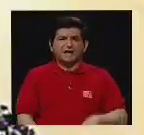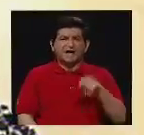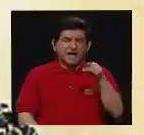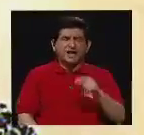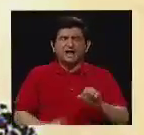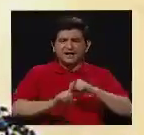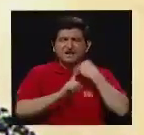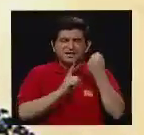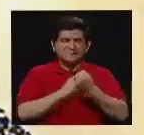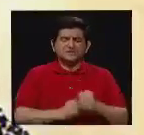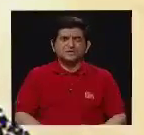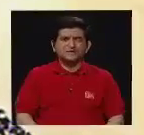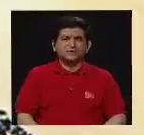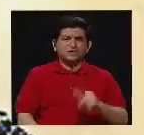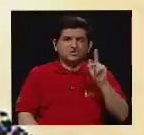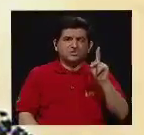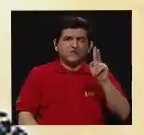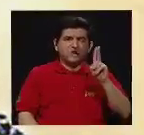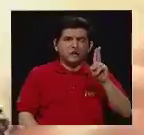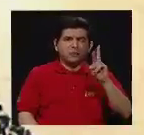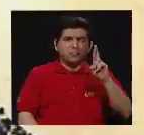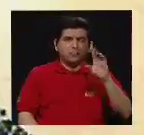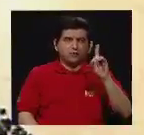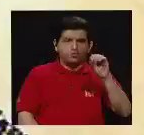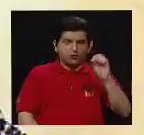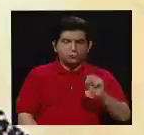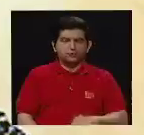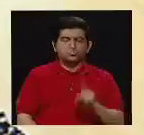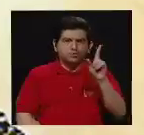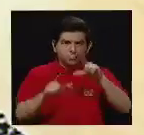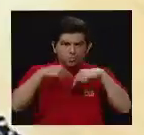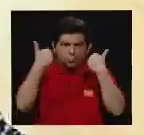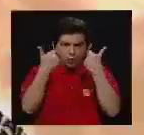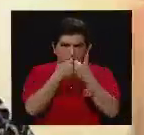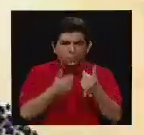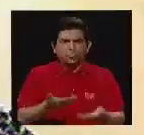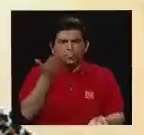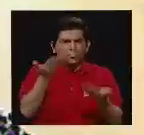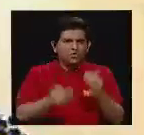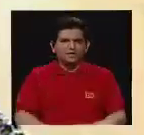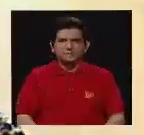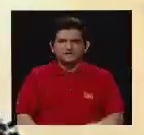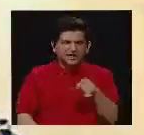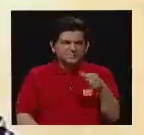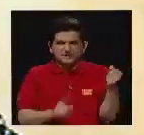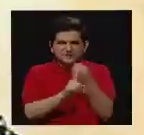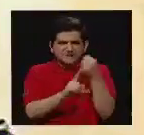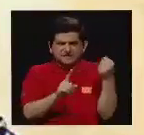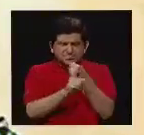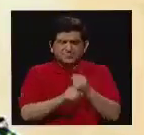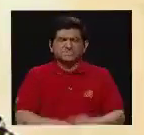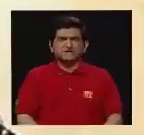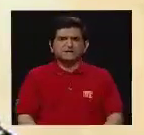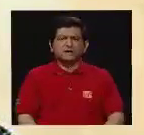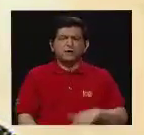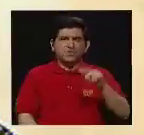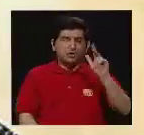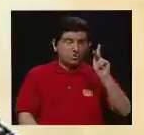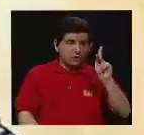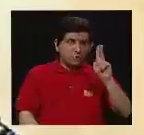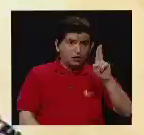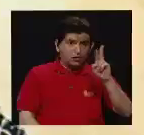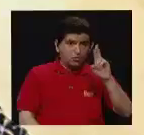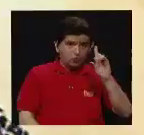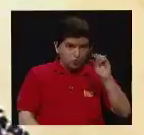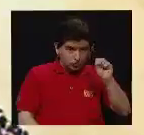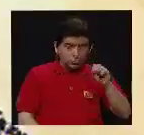kurdos, que eran un grupo muy brutos, muy brutalizados. ¿Kurdos, dijiste? Kurdos,